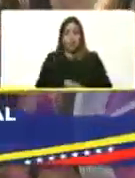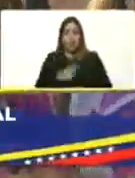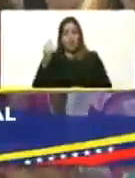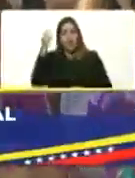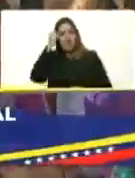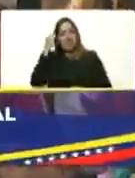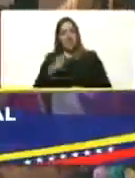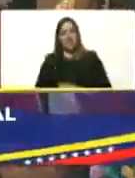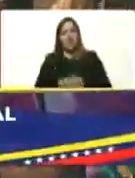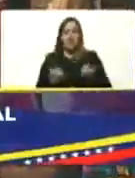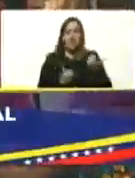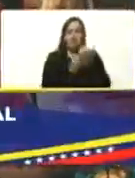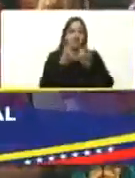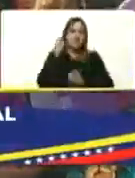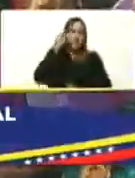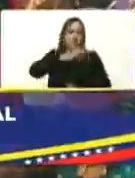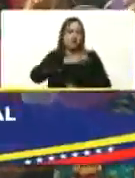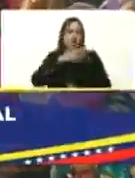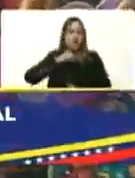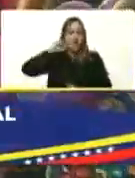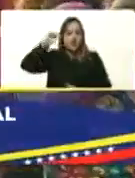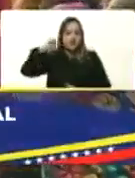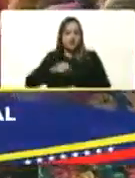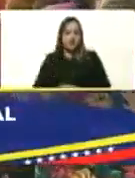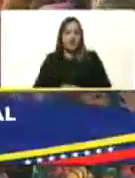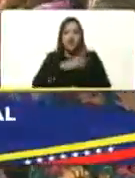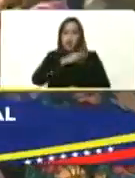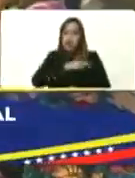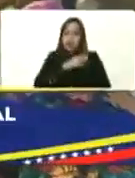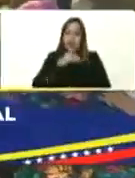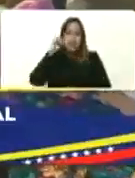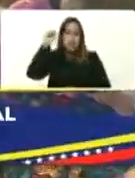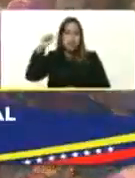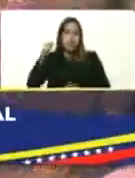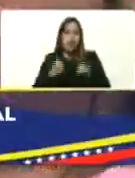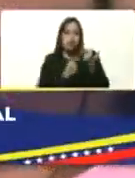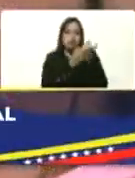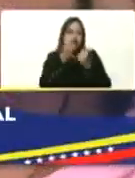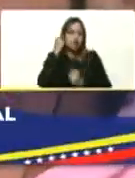del feminismo socialista, del socialismo feminista,